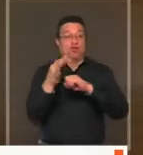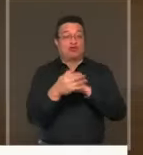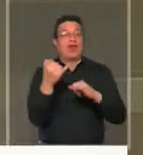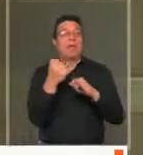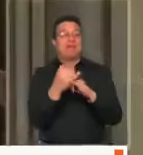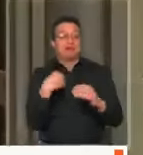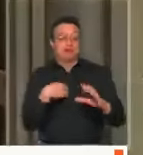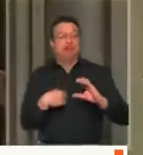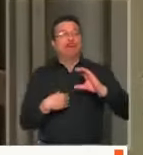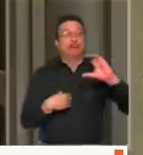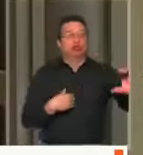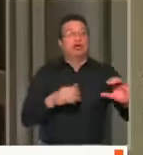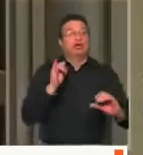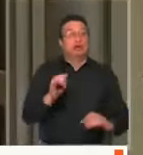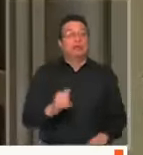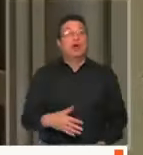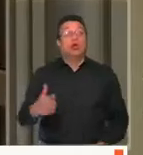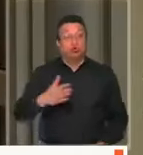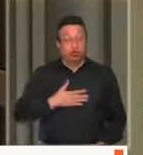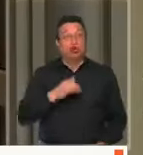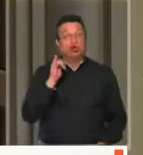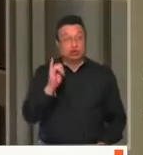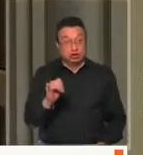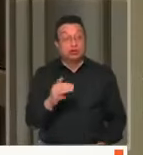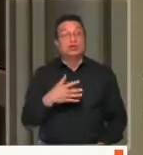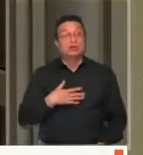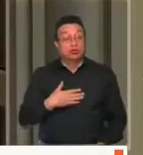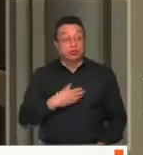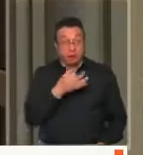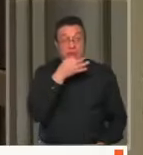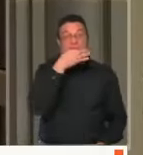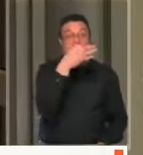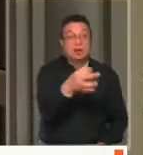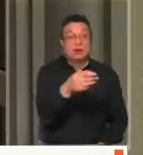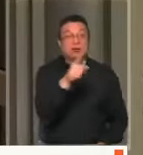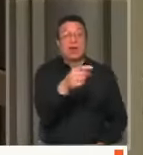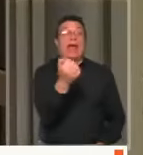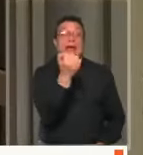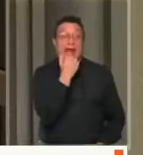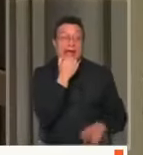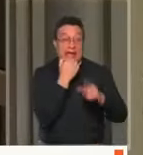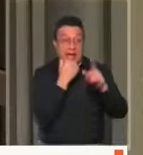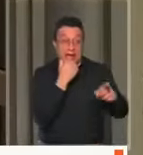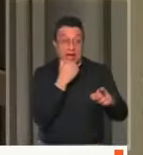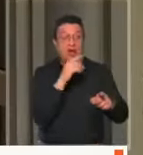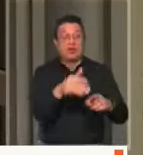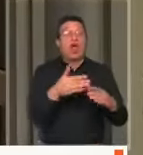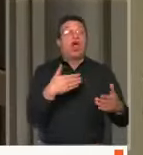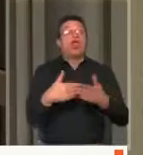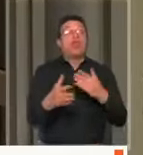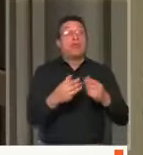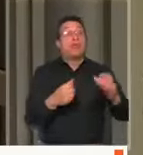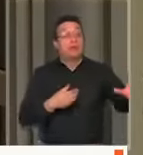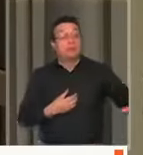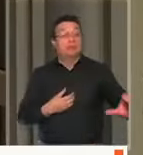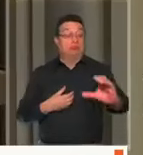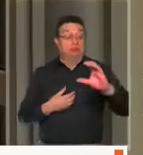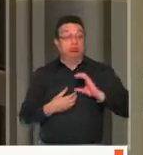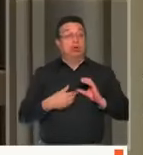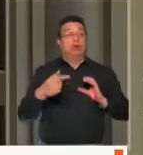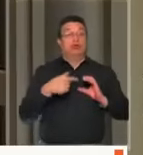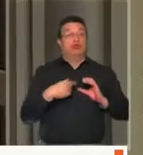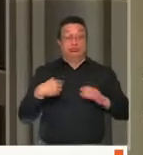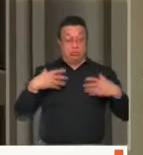amistad. Y efectivamente le planteo que su error respecto a desde dónde me devuelven los dineros, cosa en la que yo no